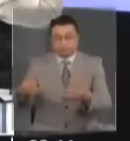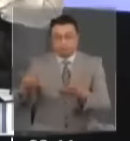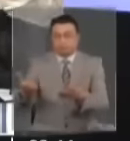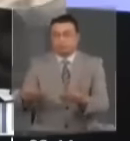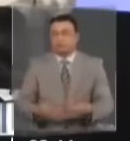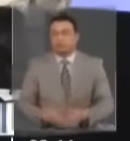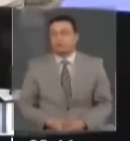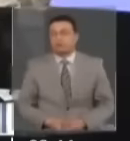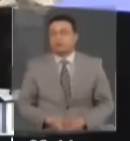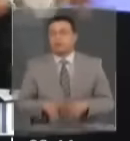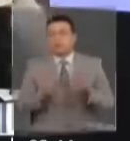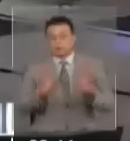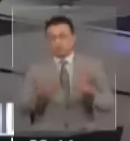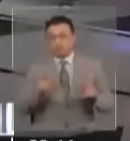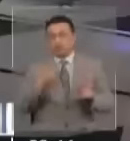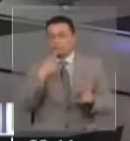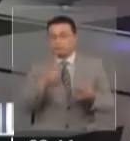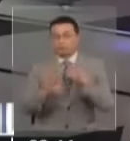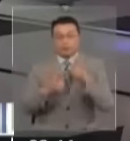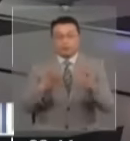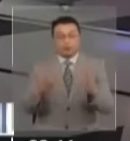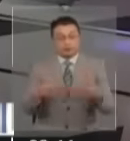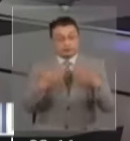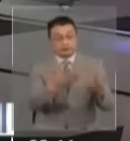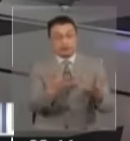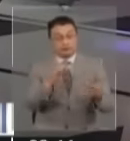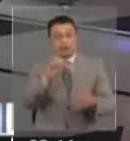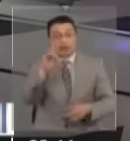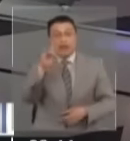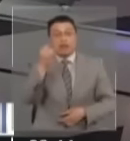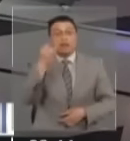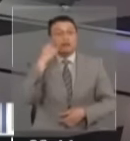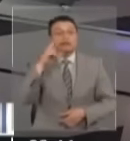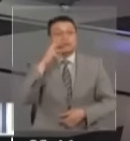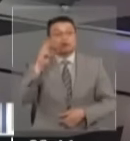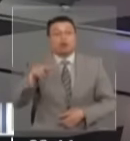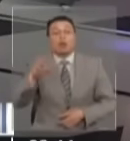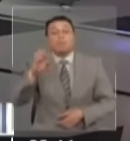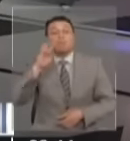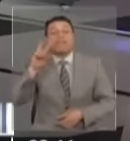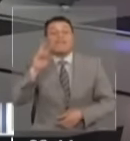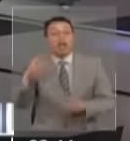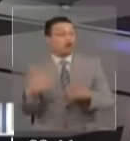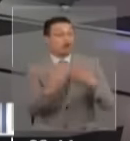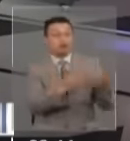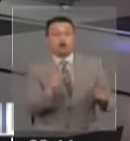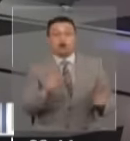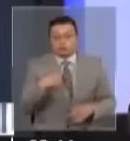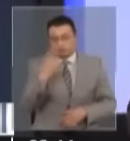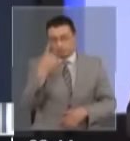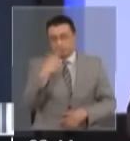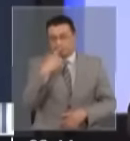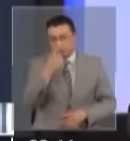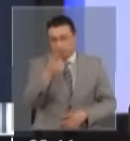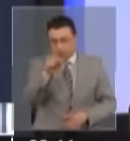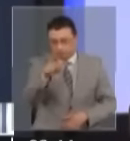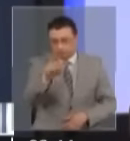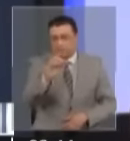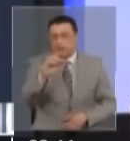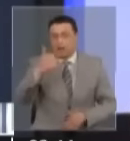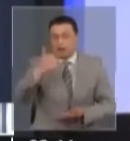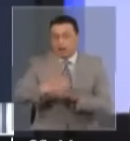tema. Porque la discusión parece ser si la entregan o no finalmente la licitación a privados. Lo primero que yo quiero decir, alcalde, es que